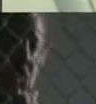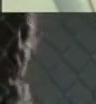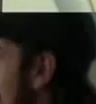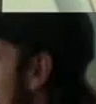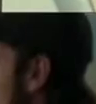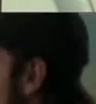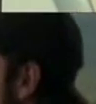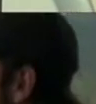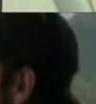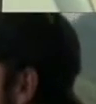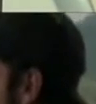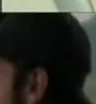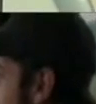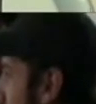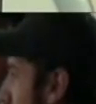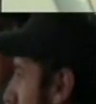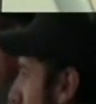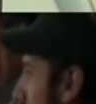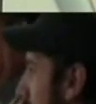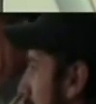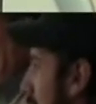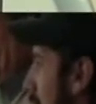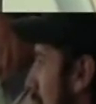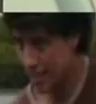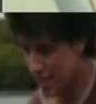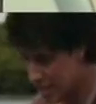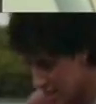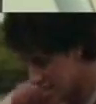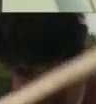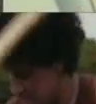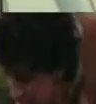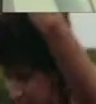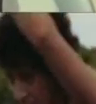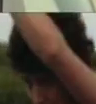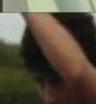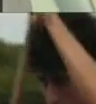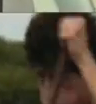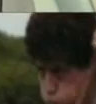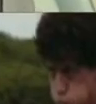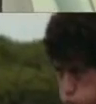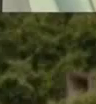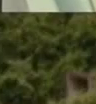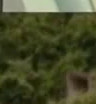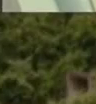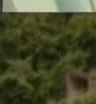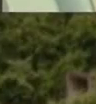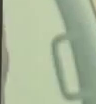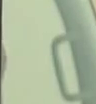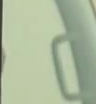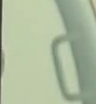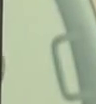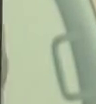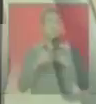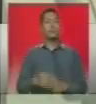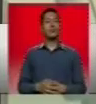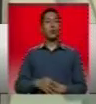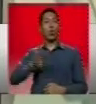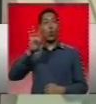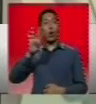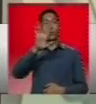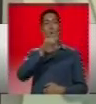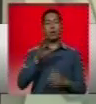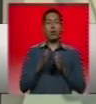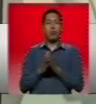y dragado. En la segunda y tercera se invertirá en más equipamiento. La cuarta y quinta fase